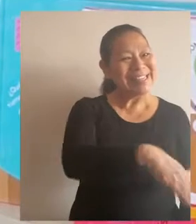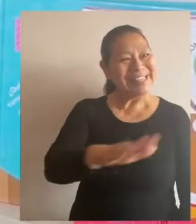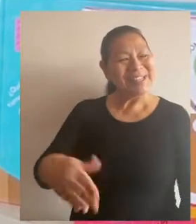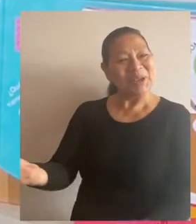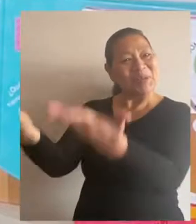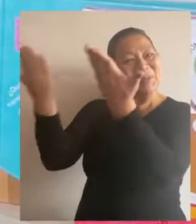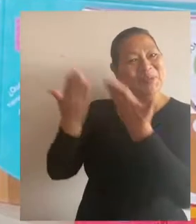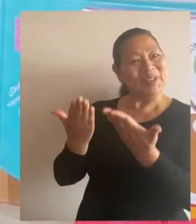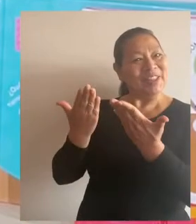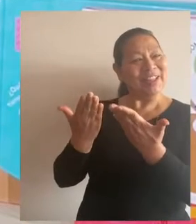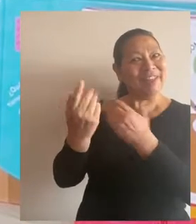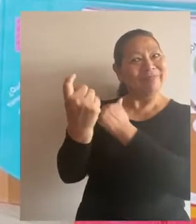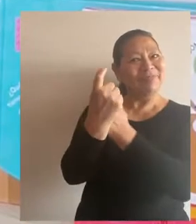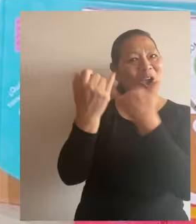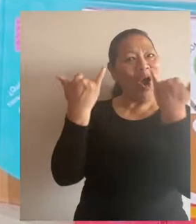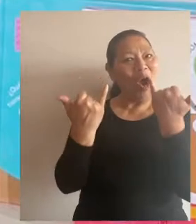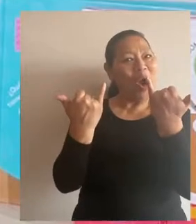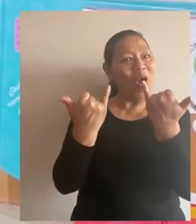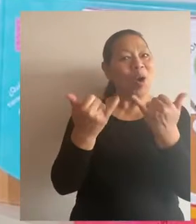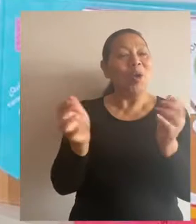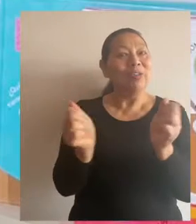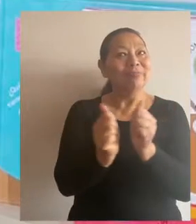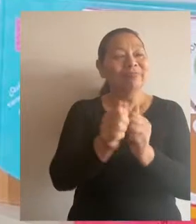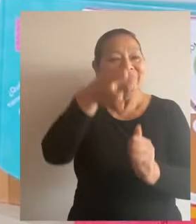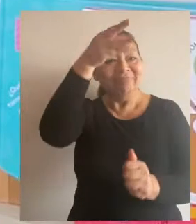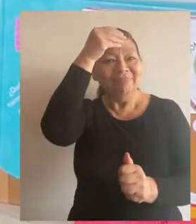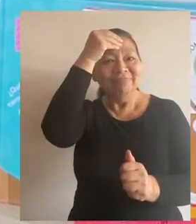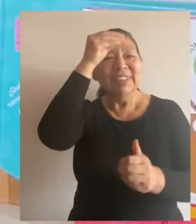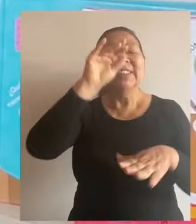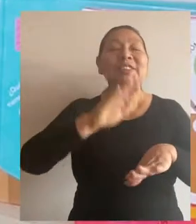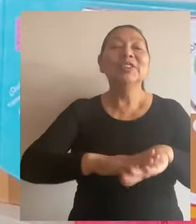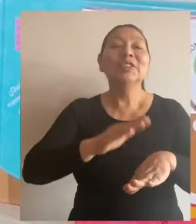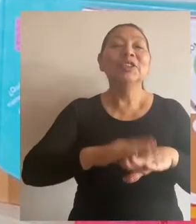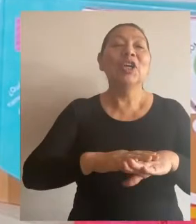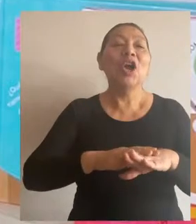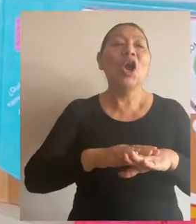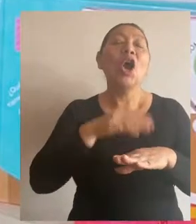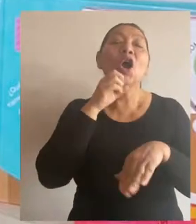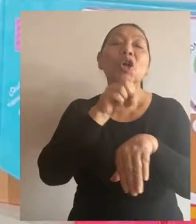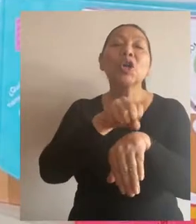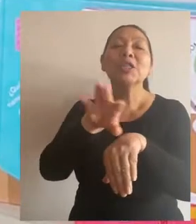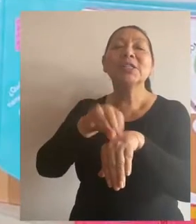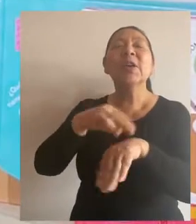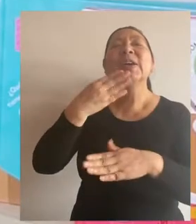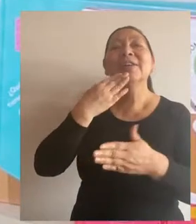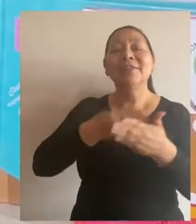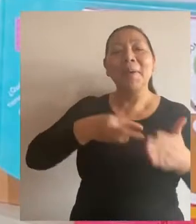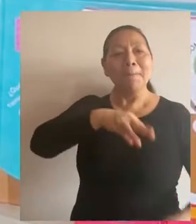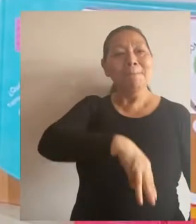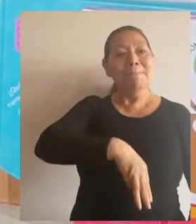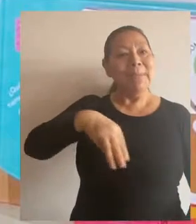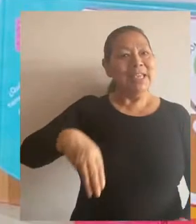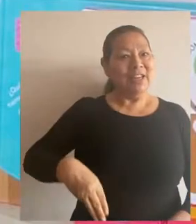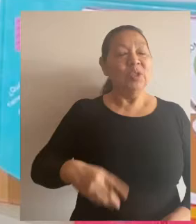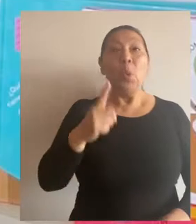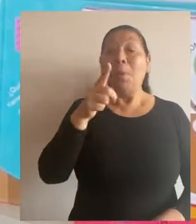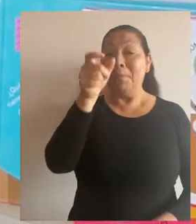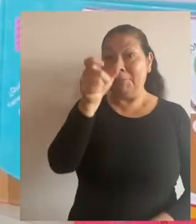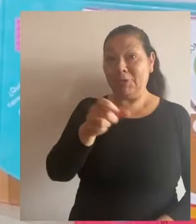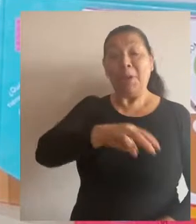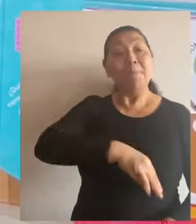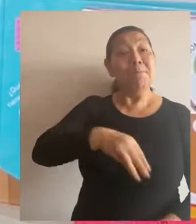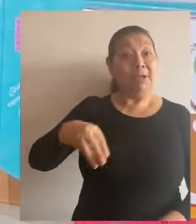Chicos, bienvenidos a la lección de hoy. Juntos aprenderemos sobre el Consejo de Ministros. Un ministro es